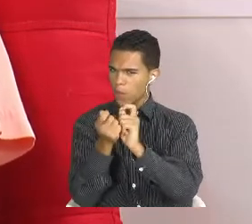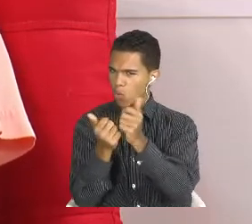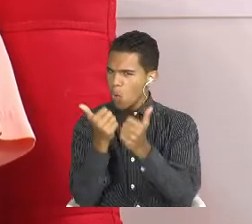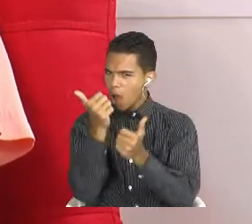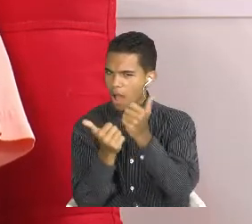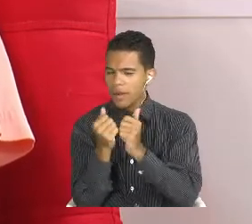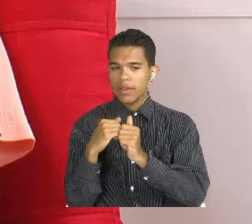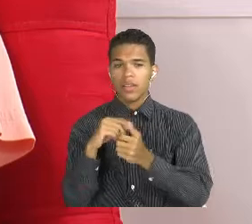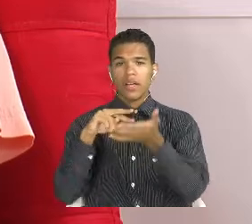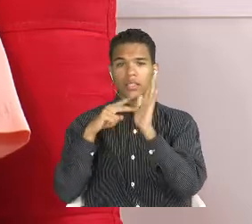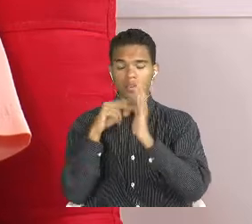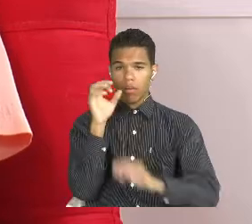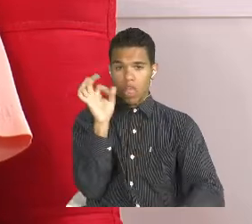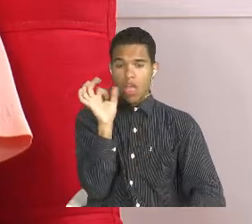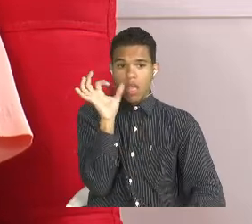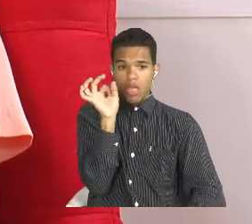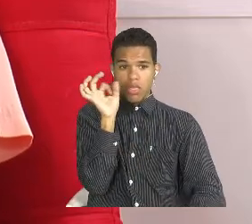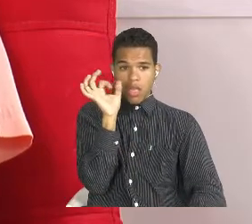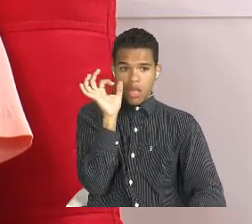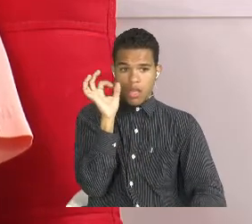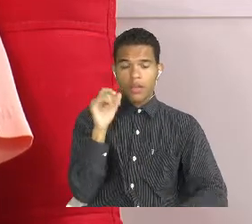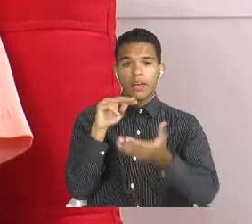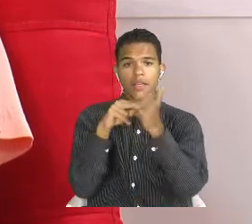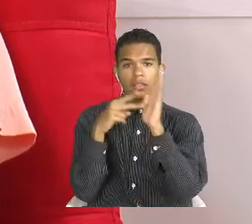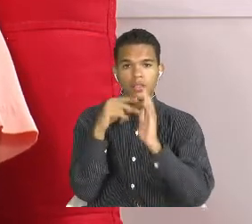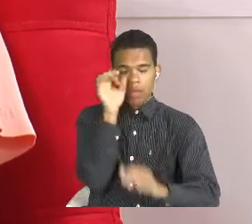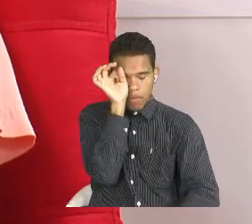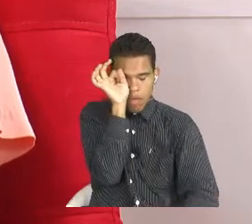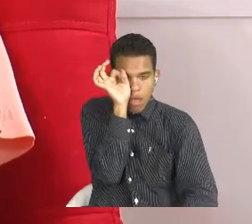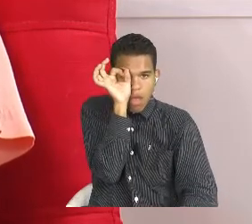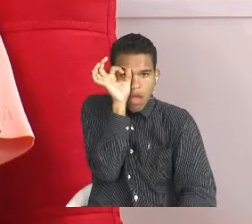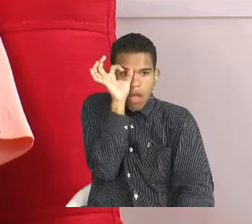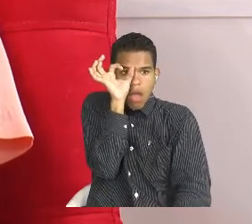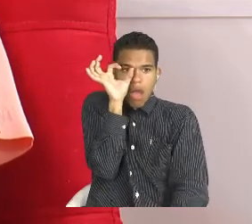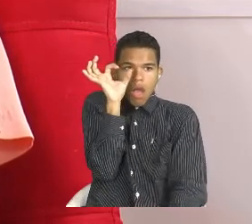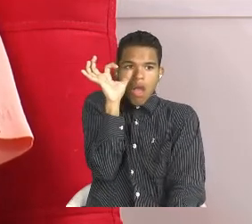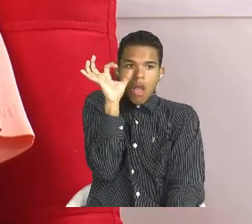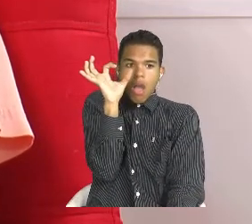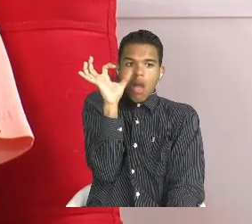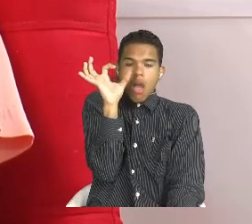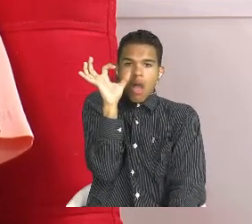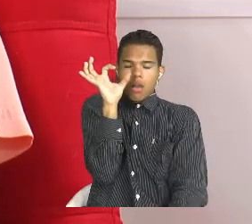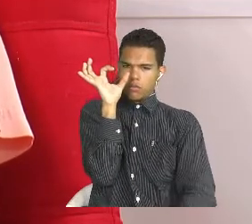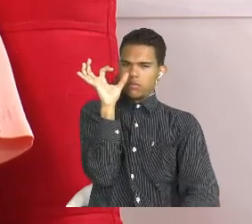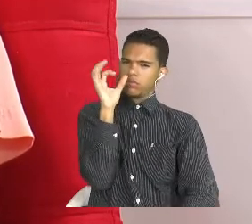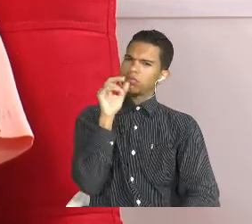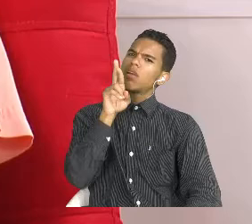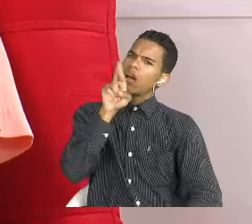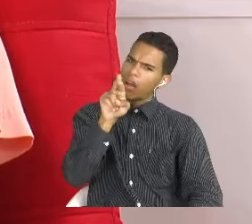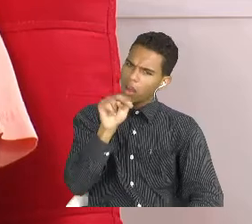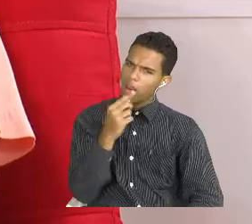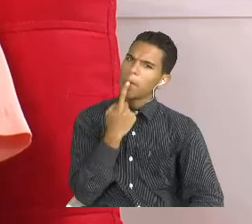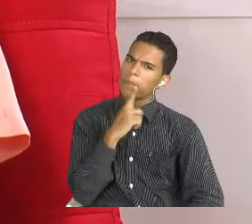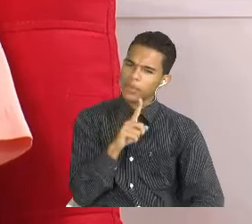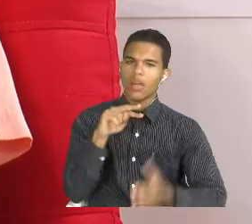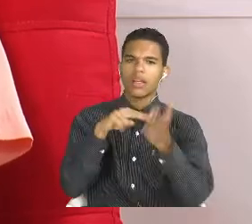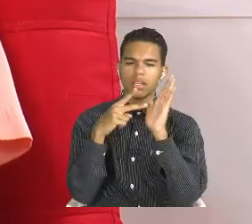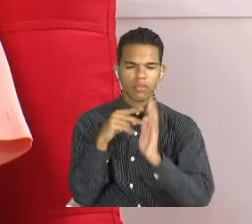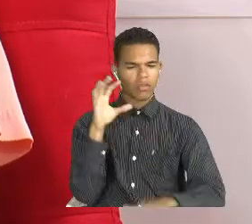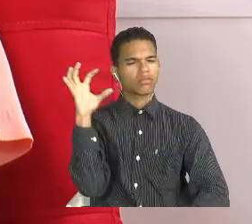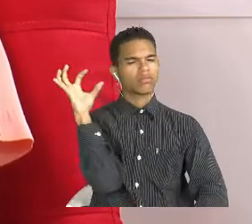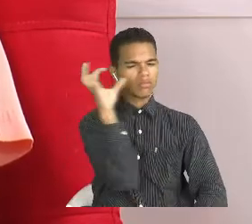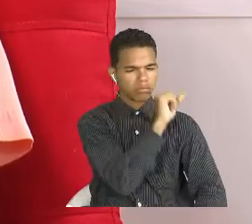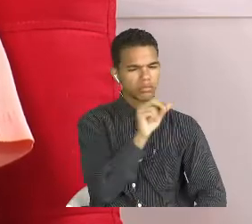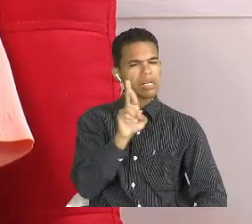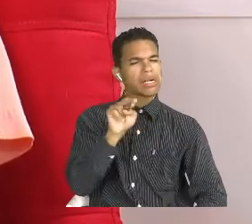una alteración glaucomatosa se ve aumentado el tamaño de la excavación del nervio óptico y por consiguiente una alta sospecha. Eso es dentro del